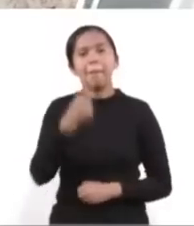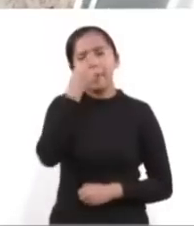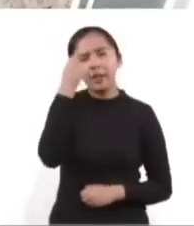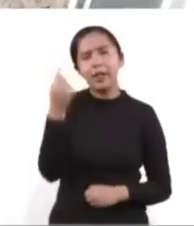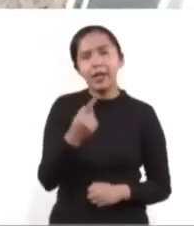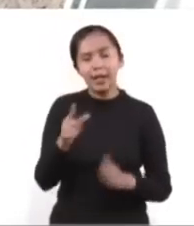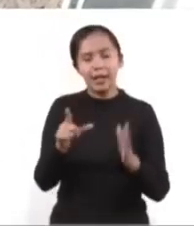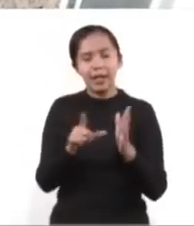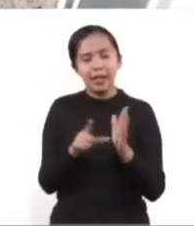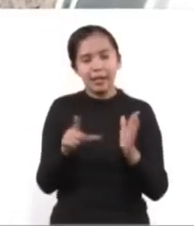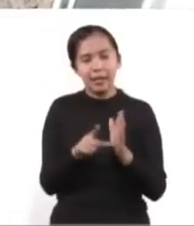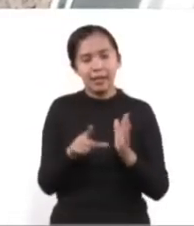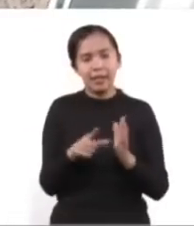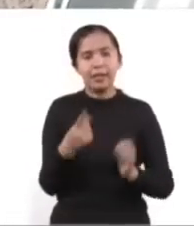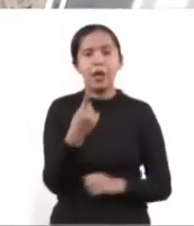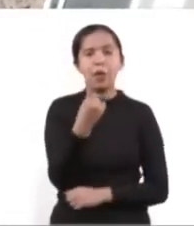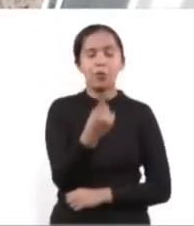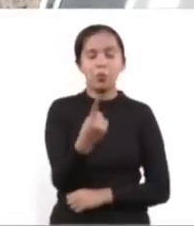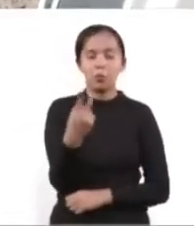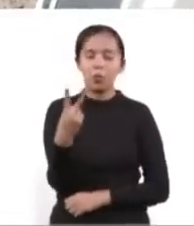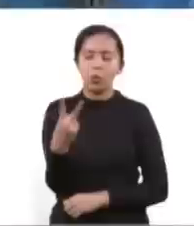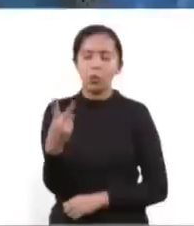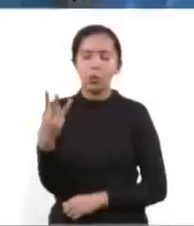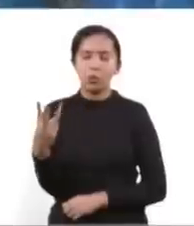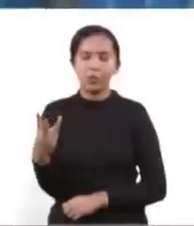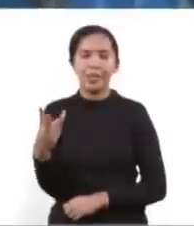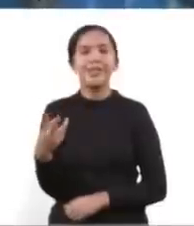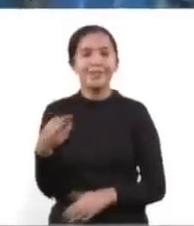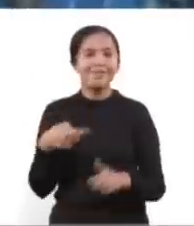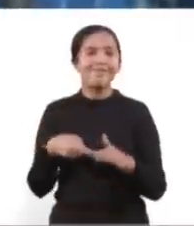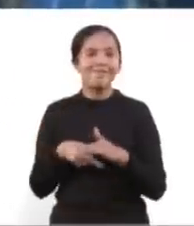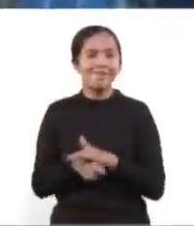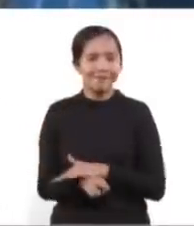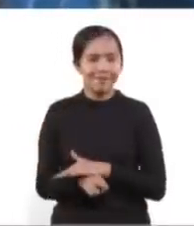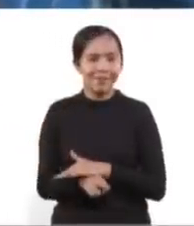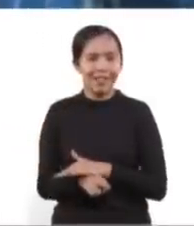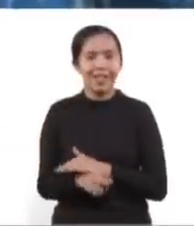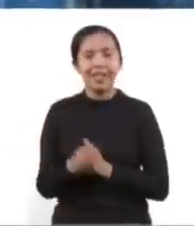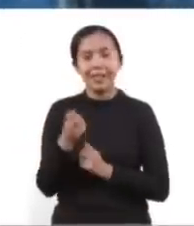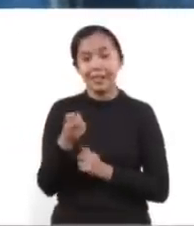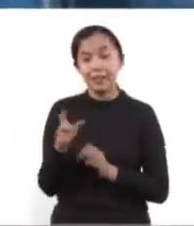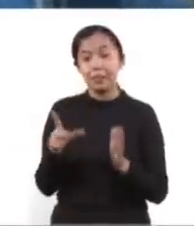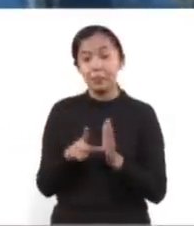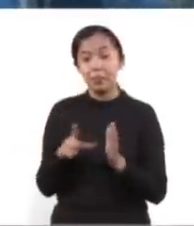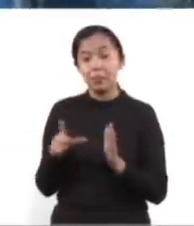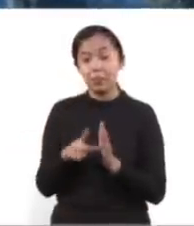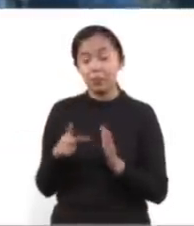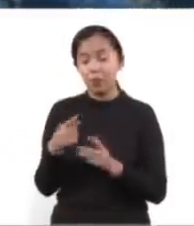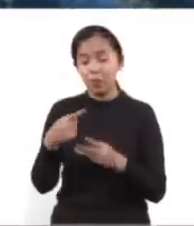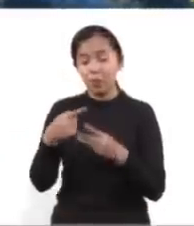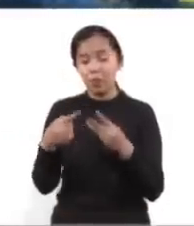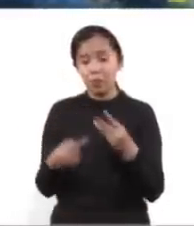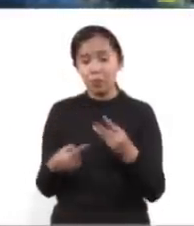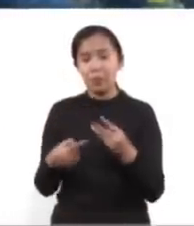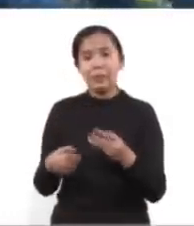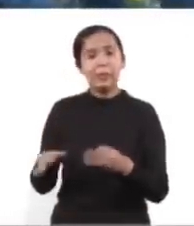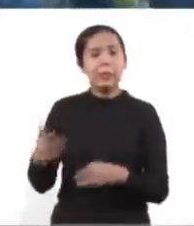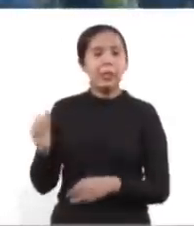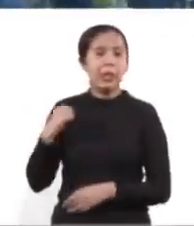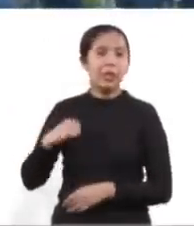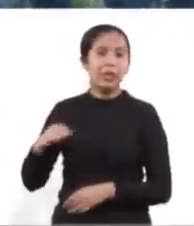para las líneas 1, 2 y 3, que son las más antiguas del sistema.